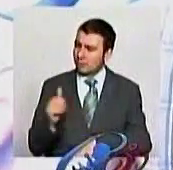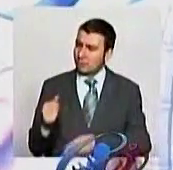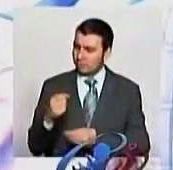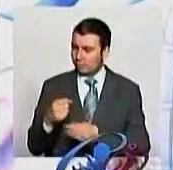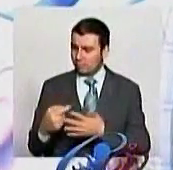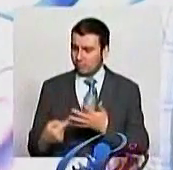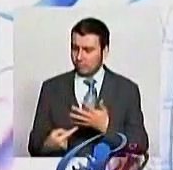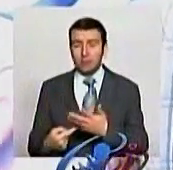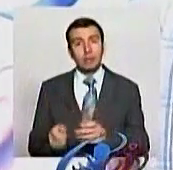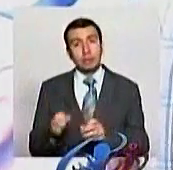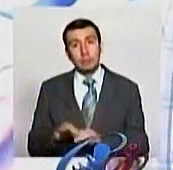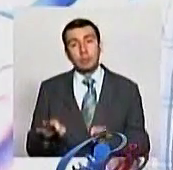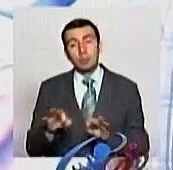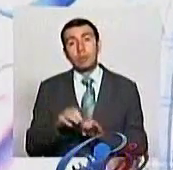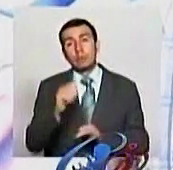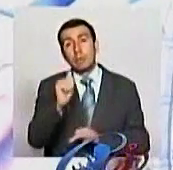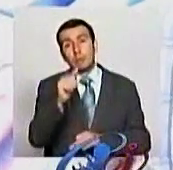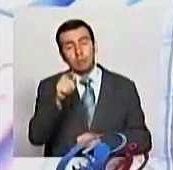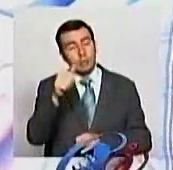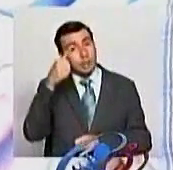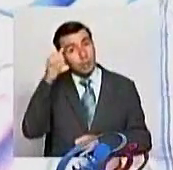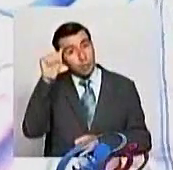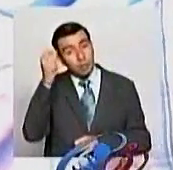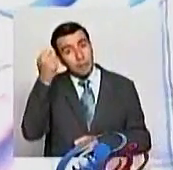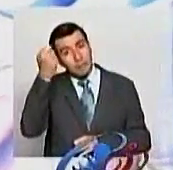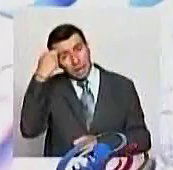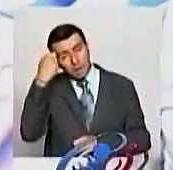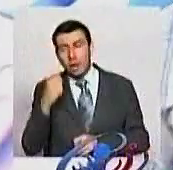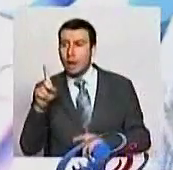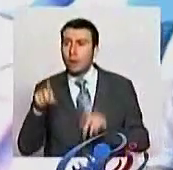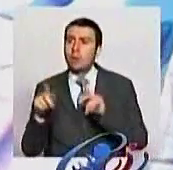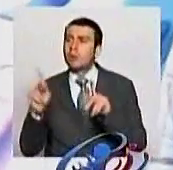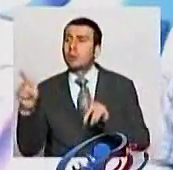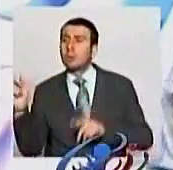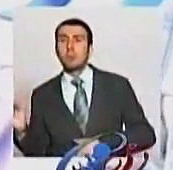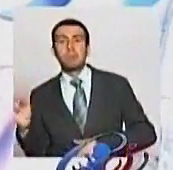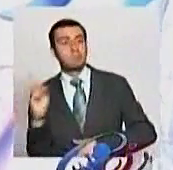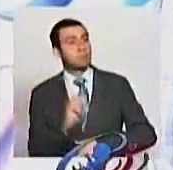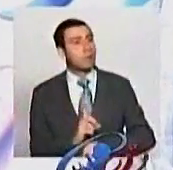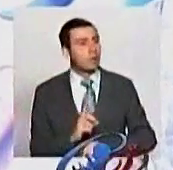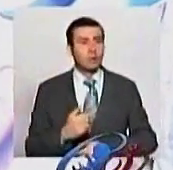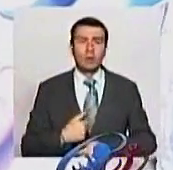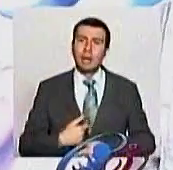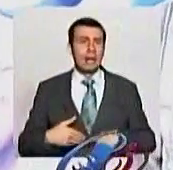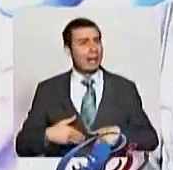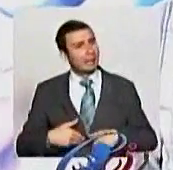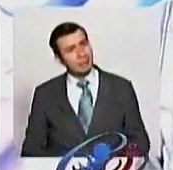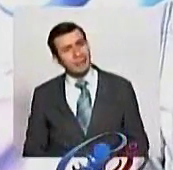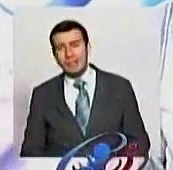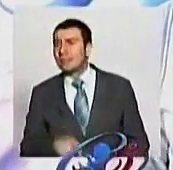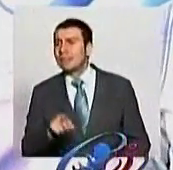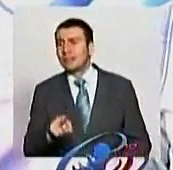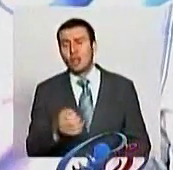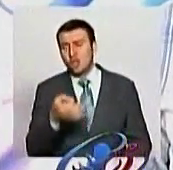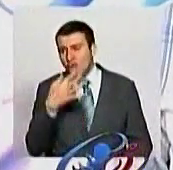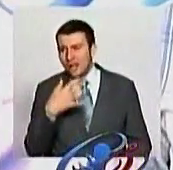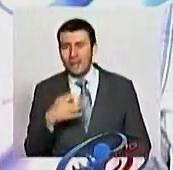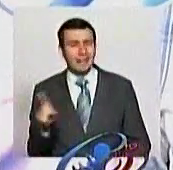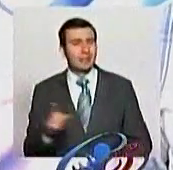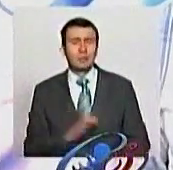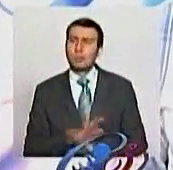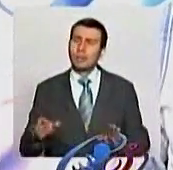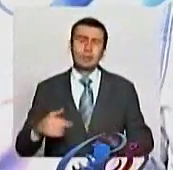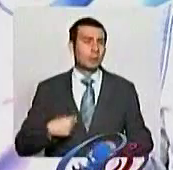es muy importante que ustedes la tengan presente porque nos llegan pacientes a la consulta y nos dicen, me cansé de tomar ese medicamento y yo lo